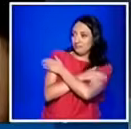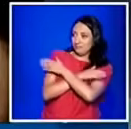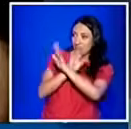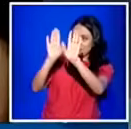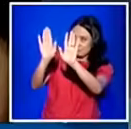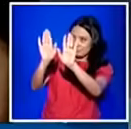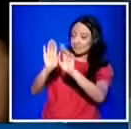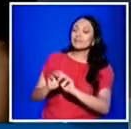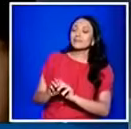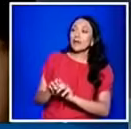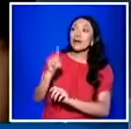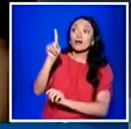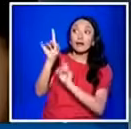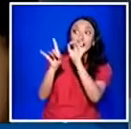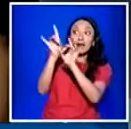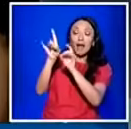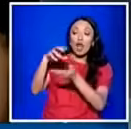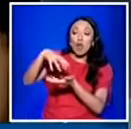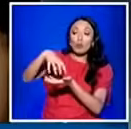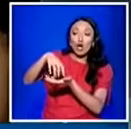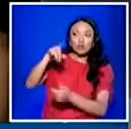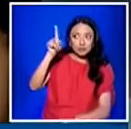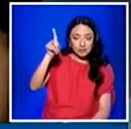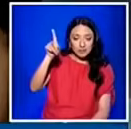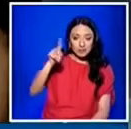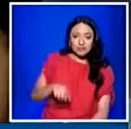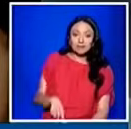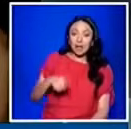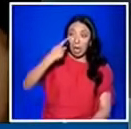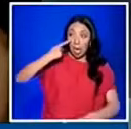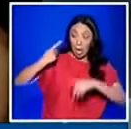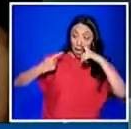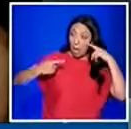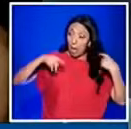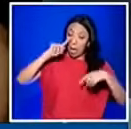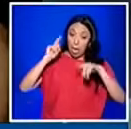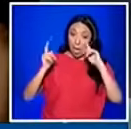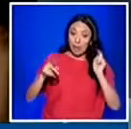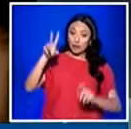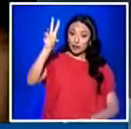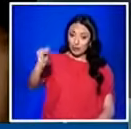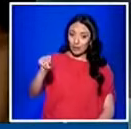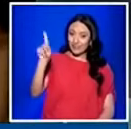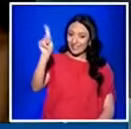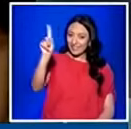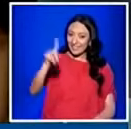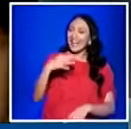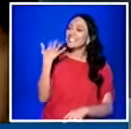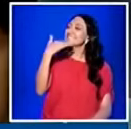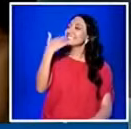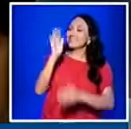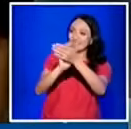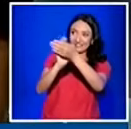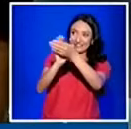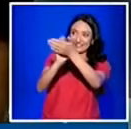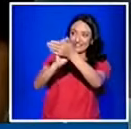un delicioso postre porque te lo mereces. Y sécate esas lágrimas porque hay que celebrar, hay que reír. ¡Que viva la Santa!